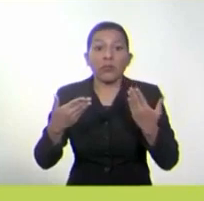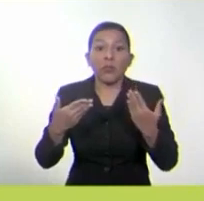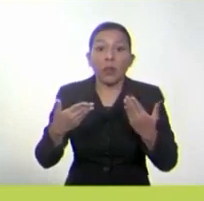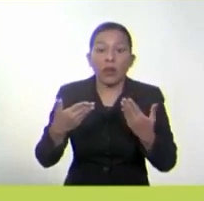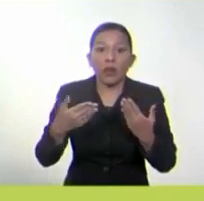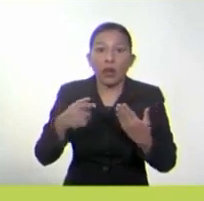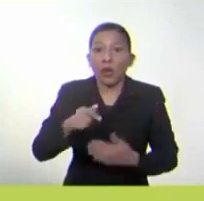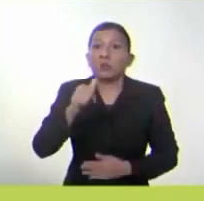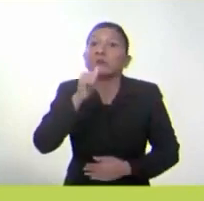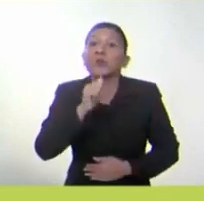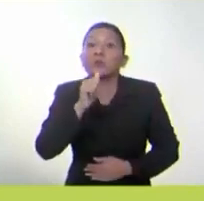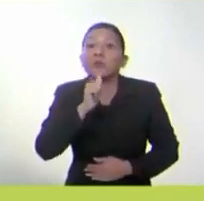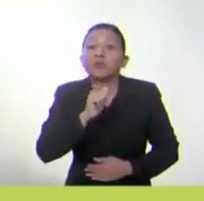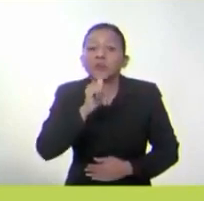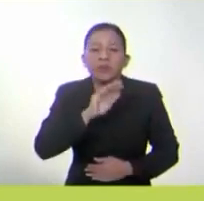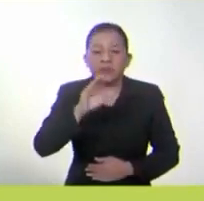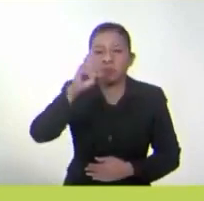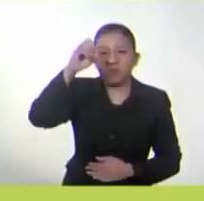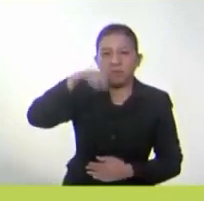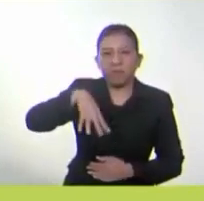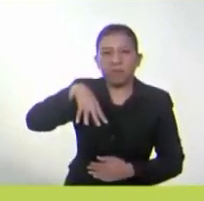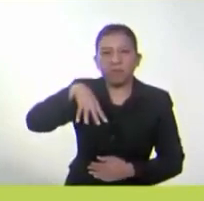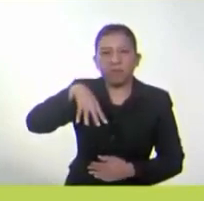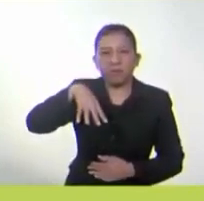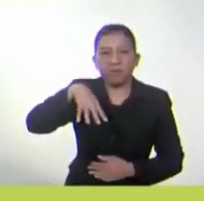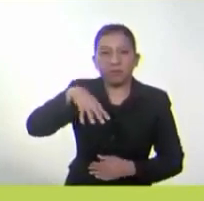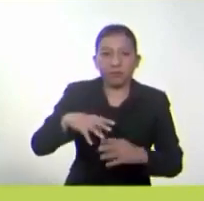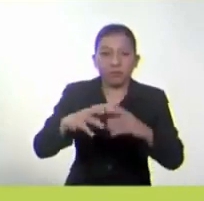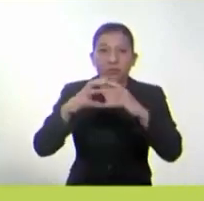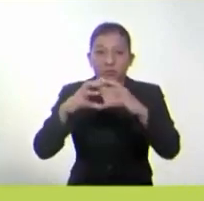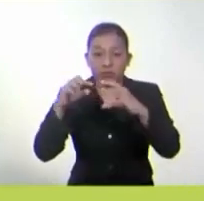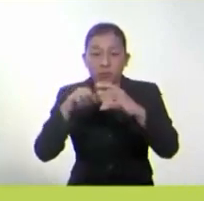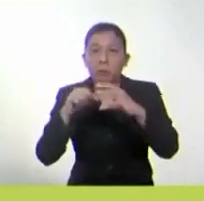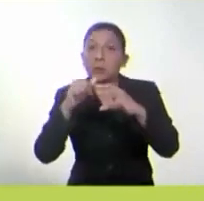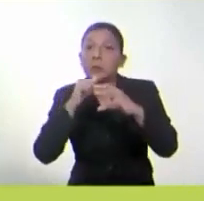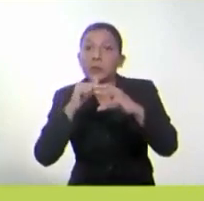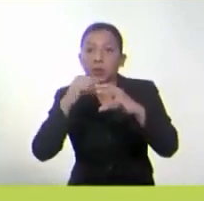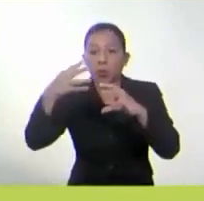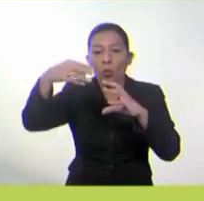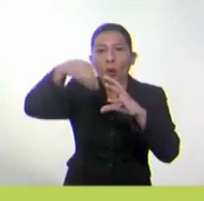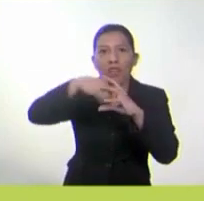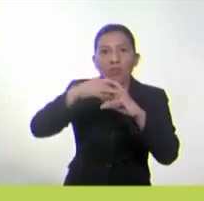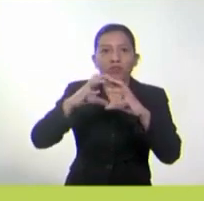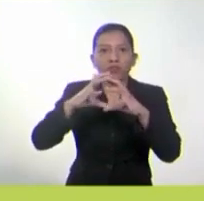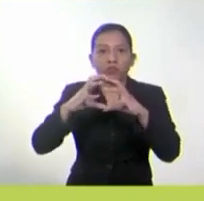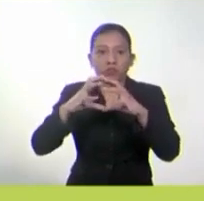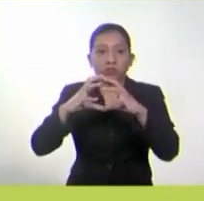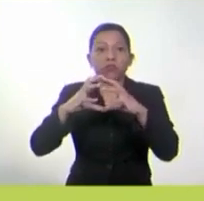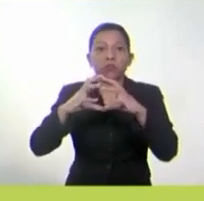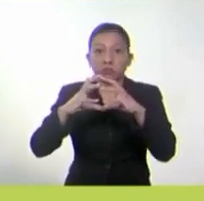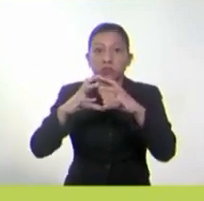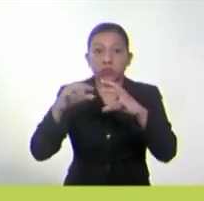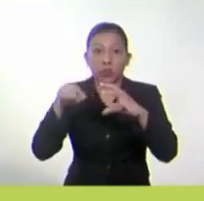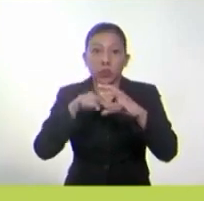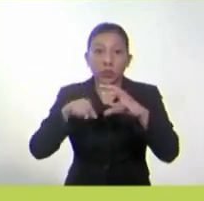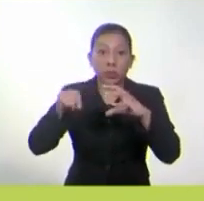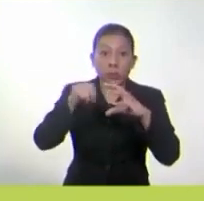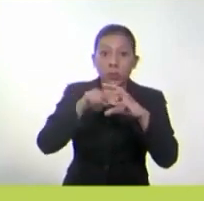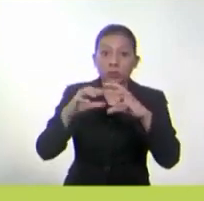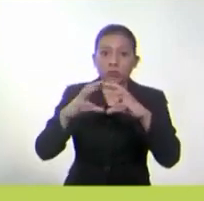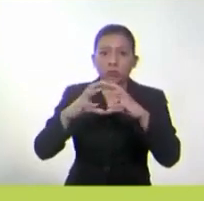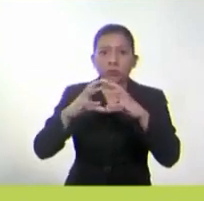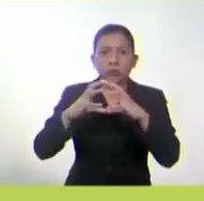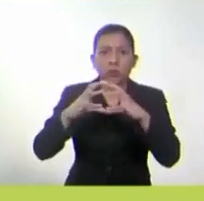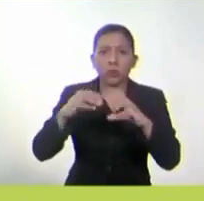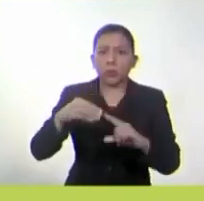impulsa la orina. La vejiga urinaria, que se encarga de almacenar la orina. Esta está formada de un